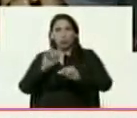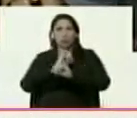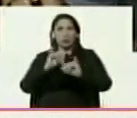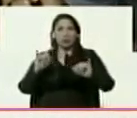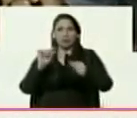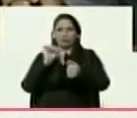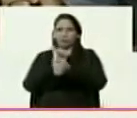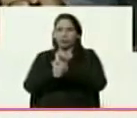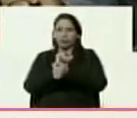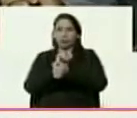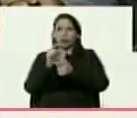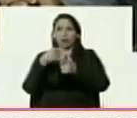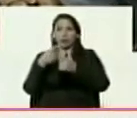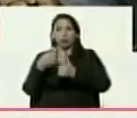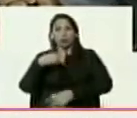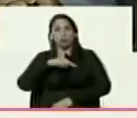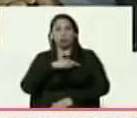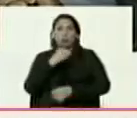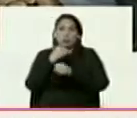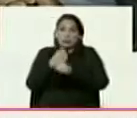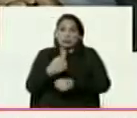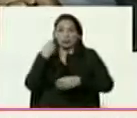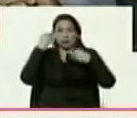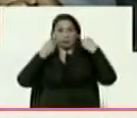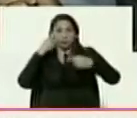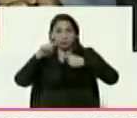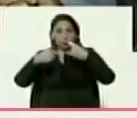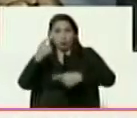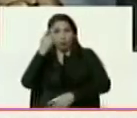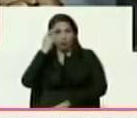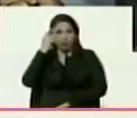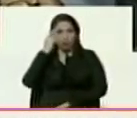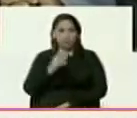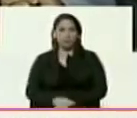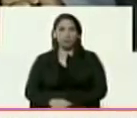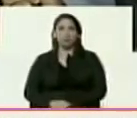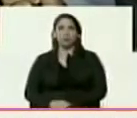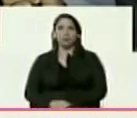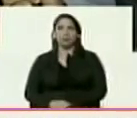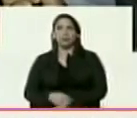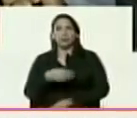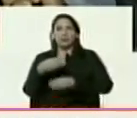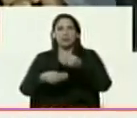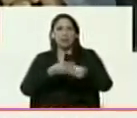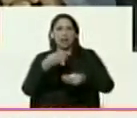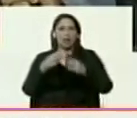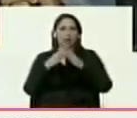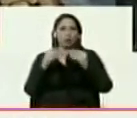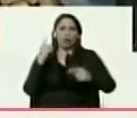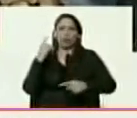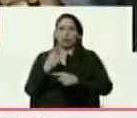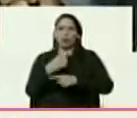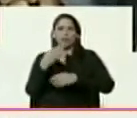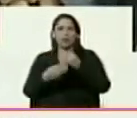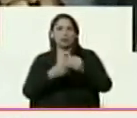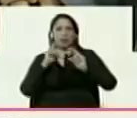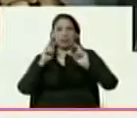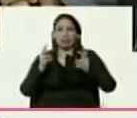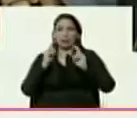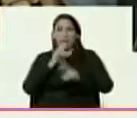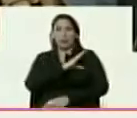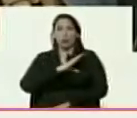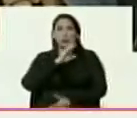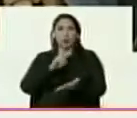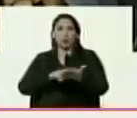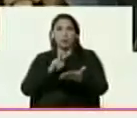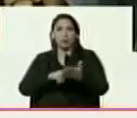libertad, y aspiramos que en los días siguientes se hagan todo lo que tiene que hacerse en materia de Comisión de la